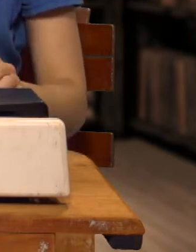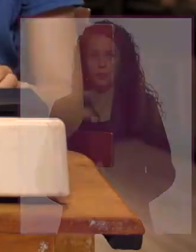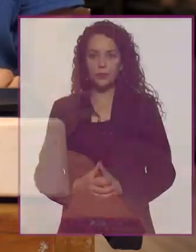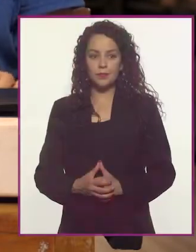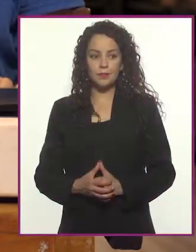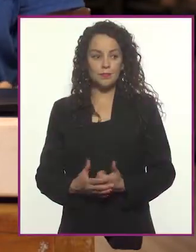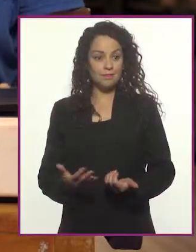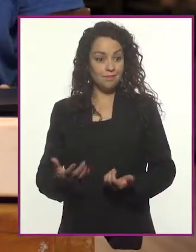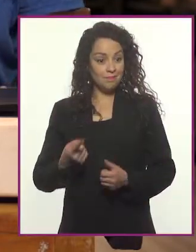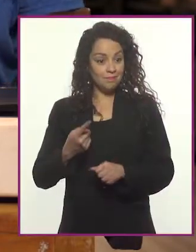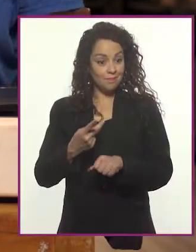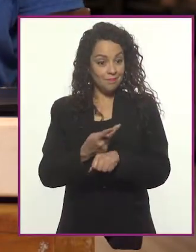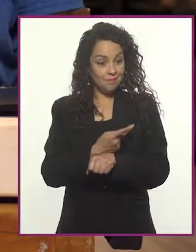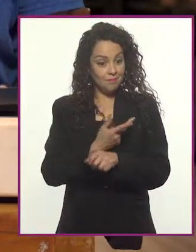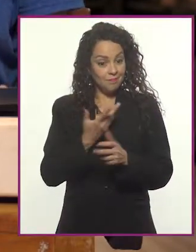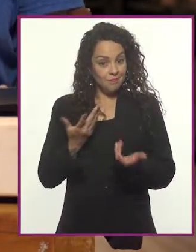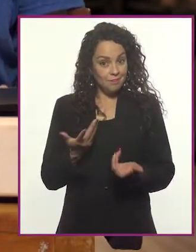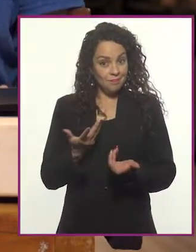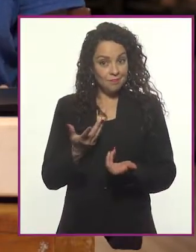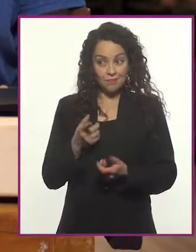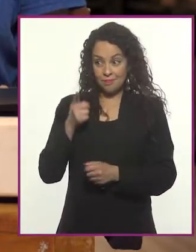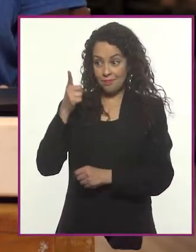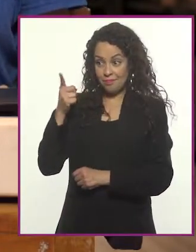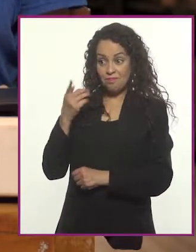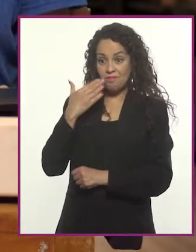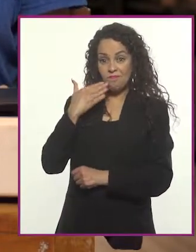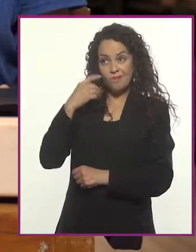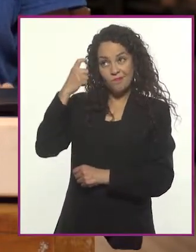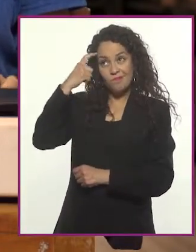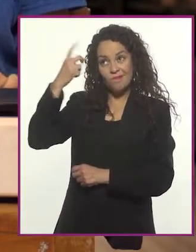¿Qué onda, Vivi? ¿Las musas se niegan a cooperar?